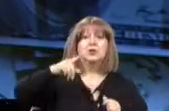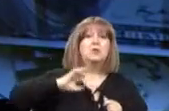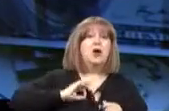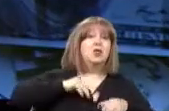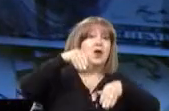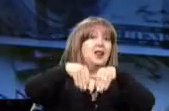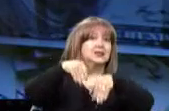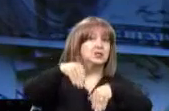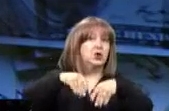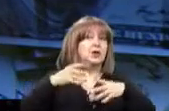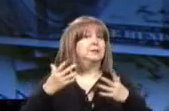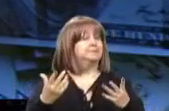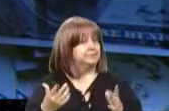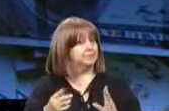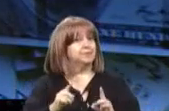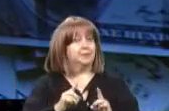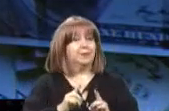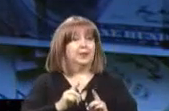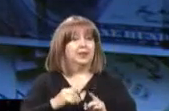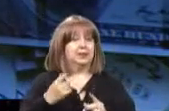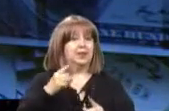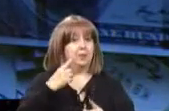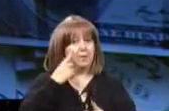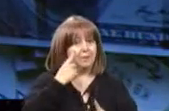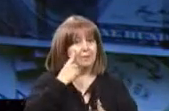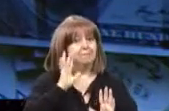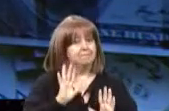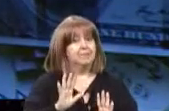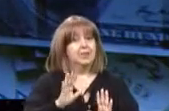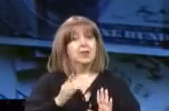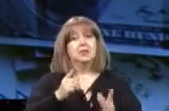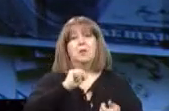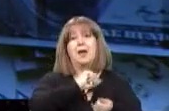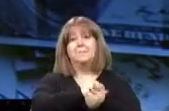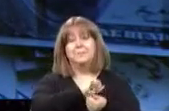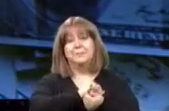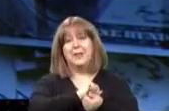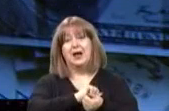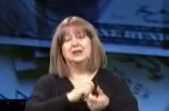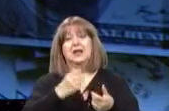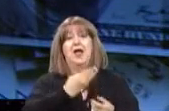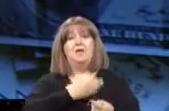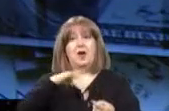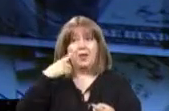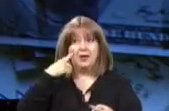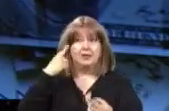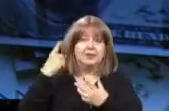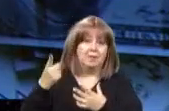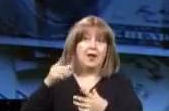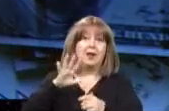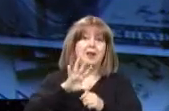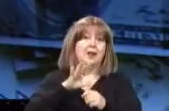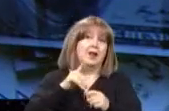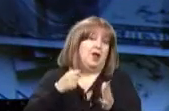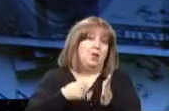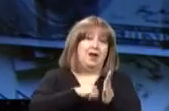digamos, comprimido en un montón de variables macroeconómicas como la emisión monetaria, ¿no? El acuerdo del FMI nos pone algunas presiones respecto sí.